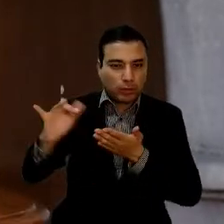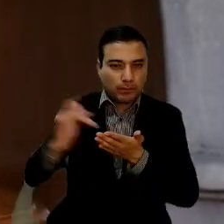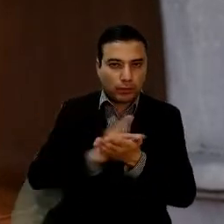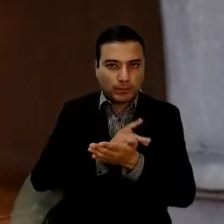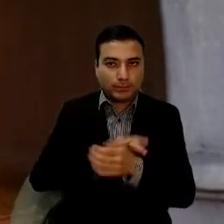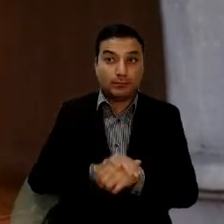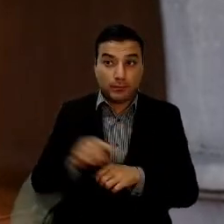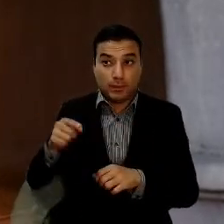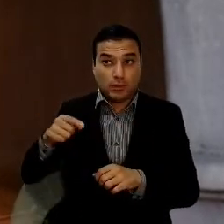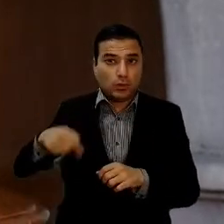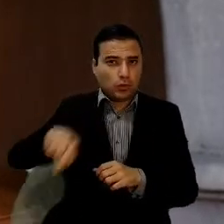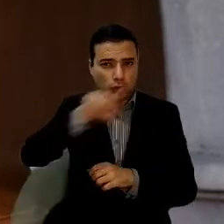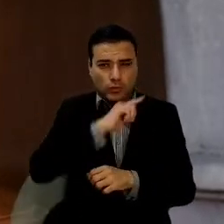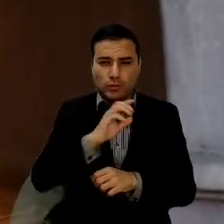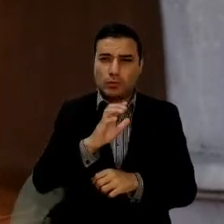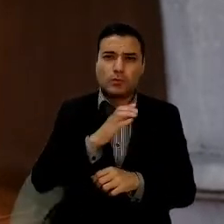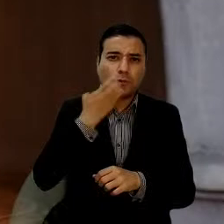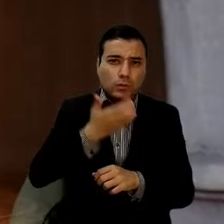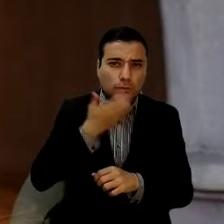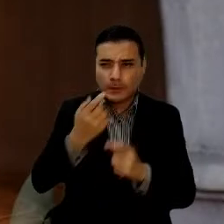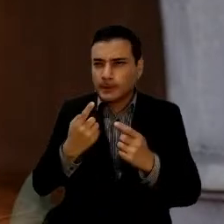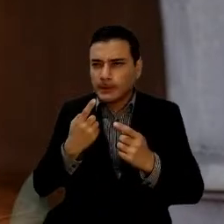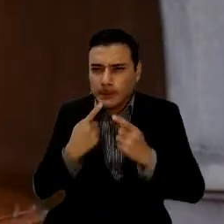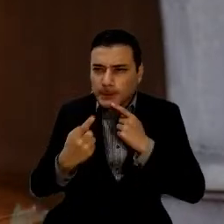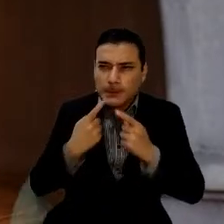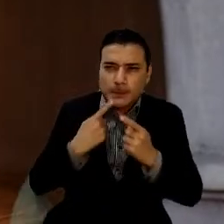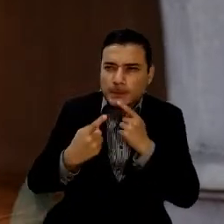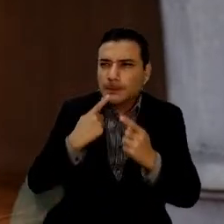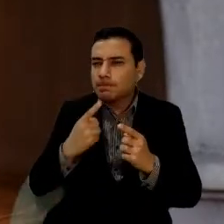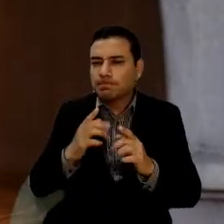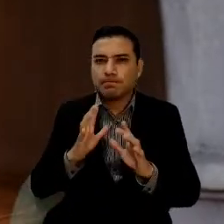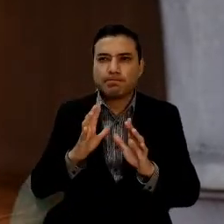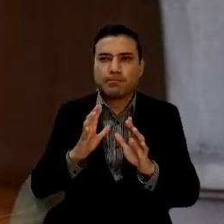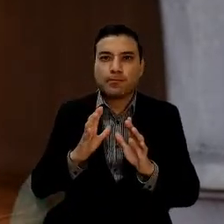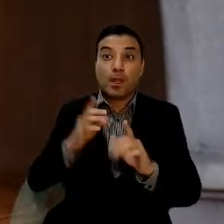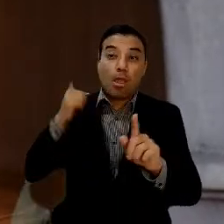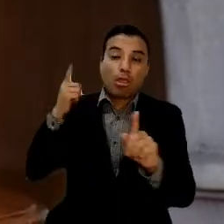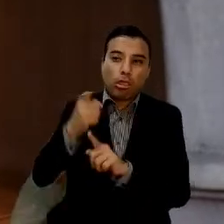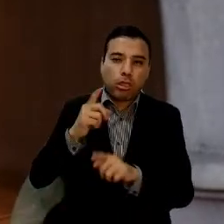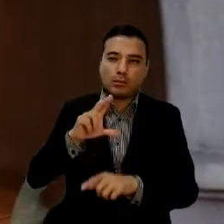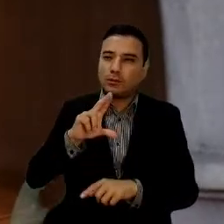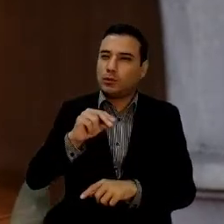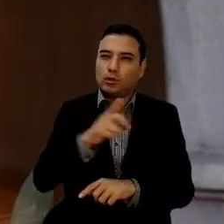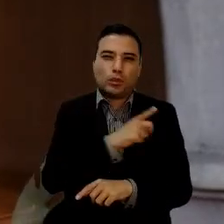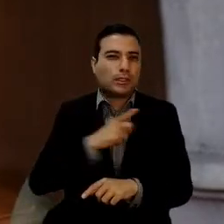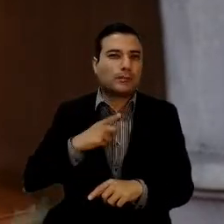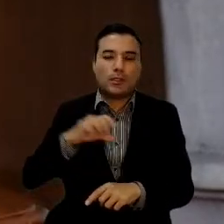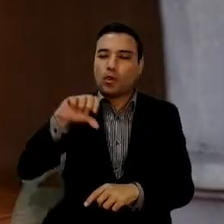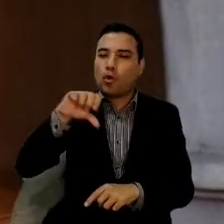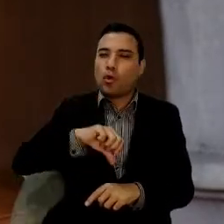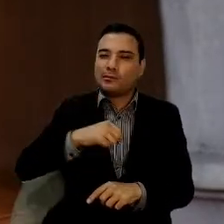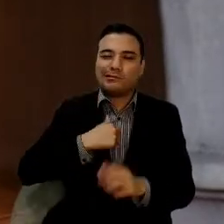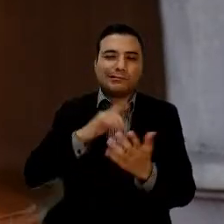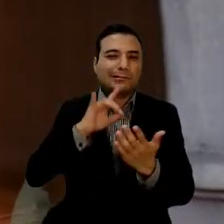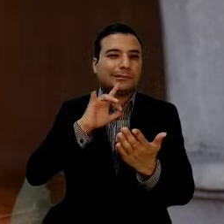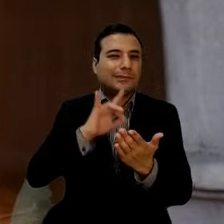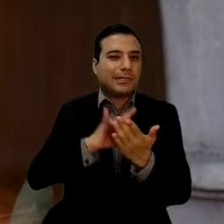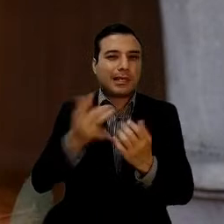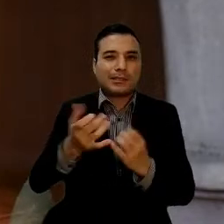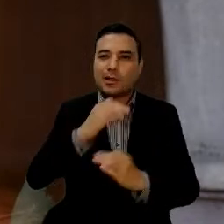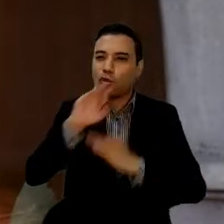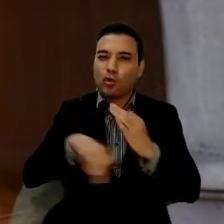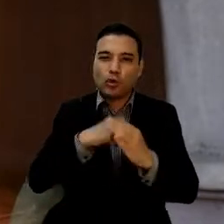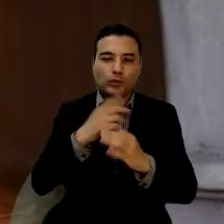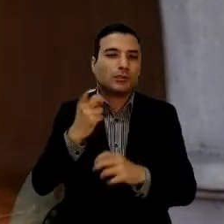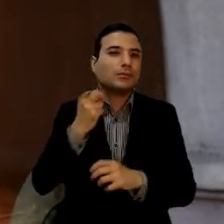pasión del argumento se desvanece cuando se agravia al interlocutor. Hoy doy las gracias a todos por permitirnos